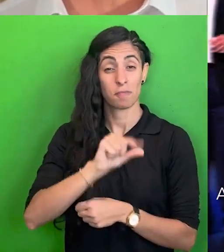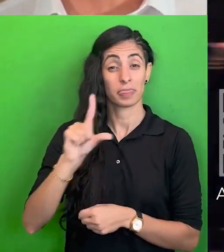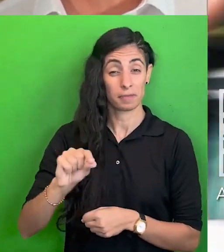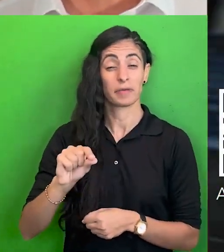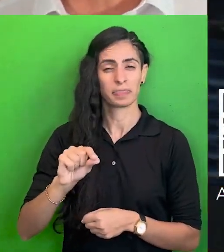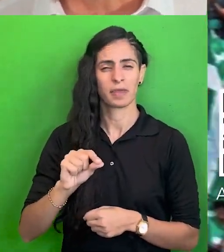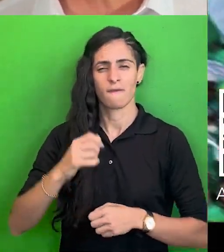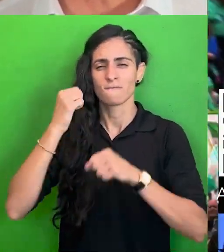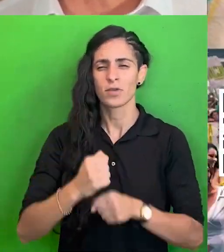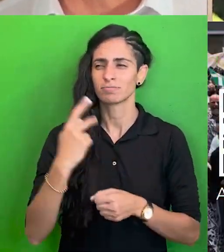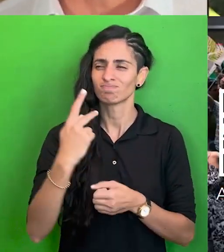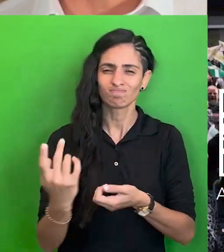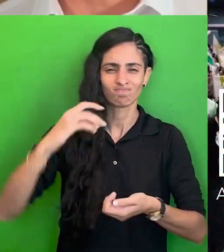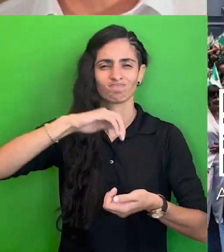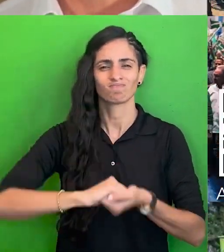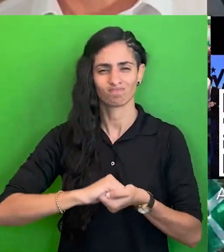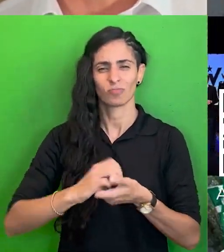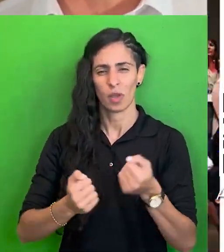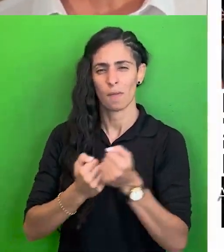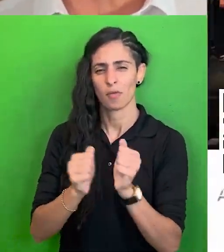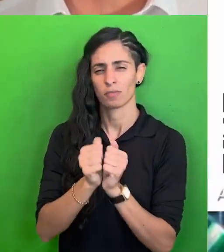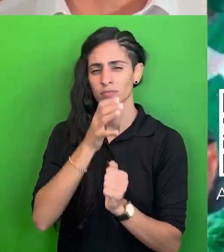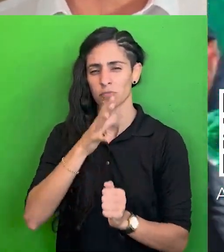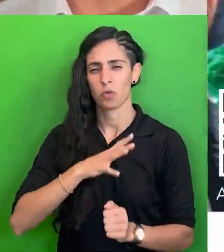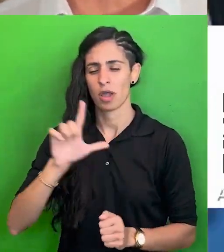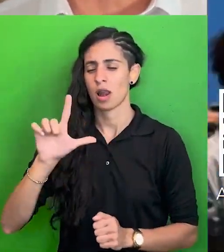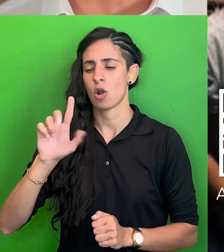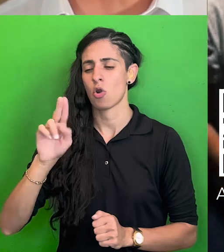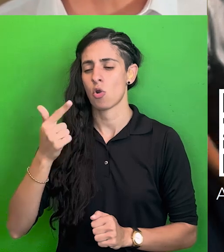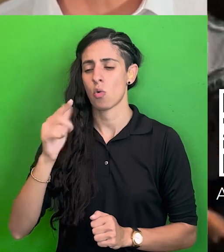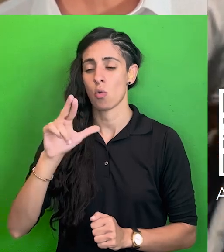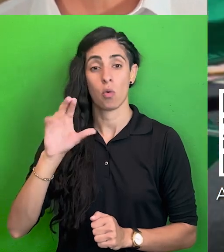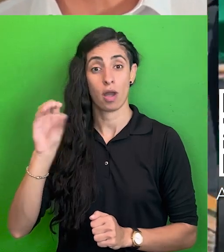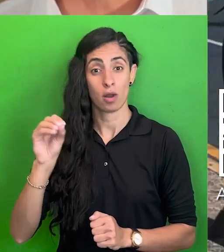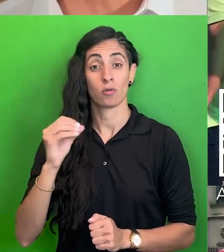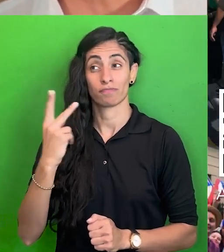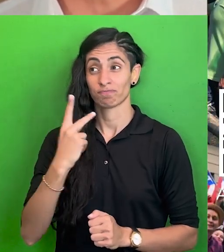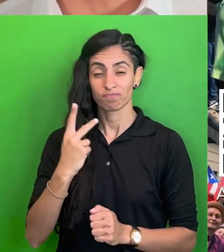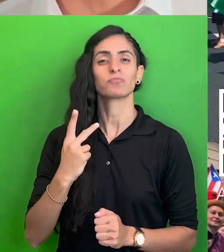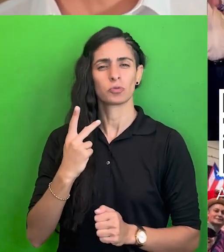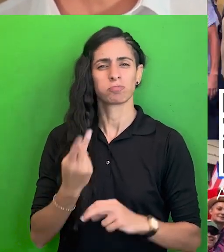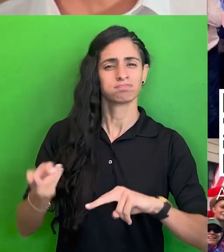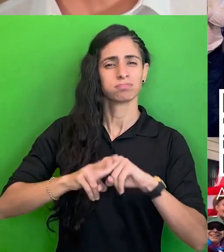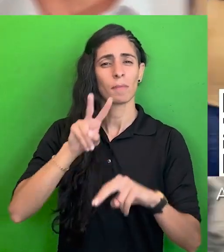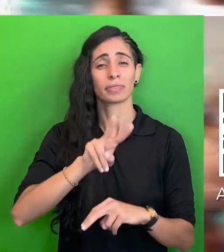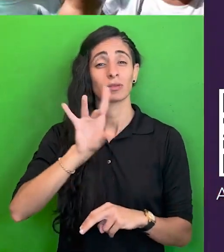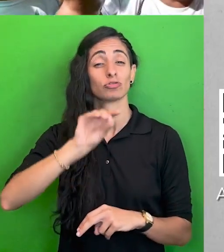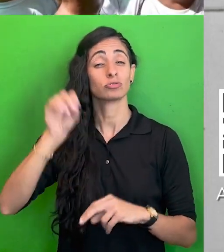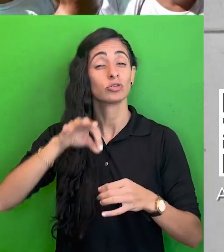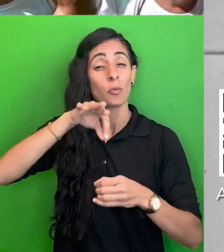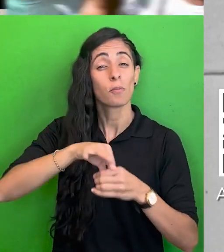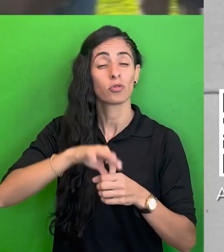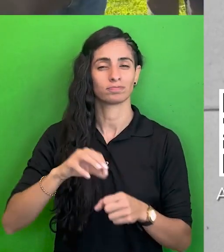en el 2020, las fuerzas conjuntas del apoyo que obtuvo la licenciada Lugaro y este servidor, sumamos un 28% de